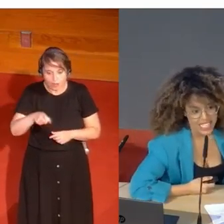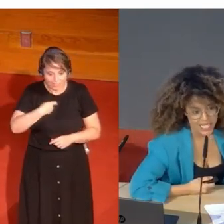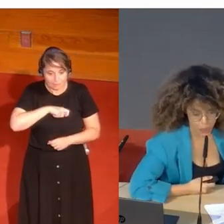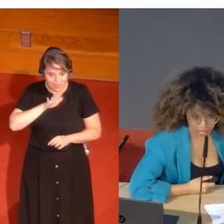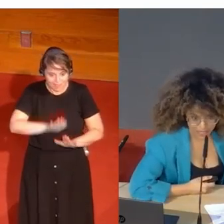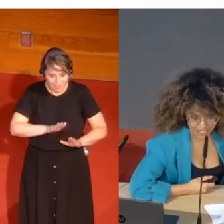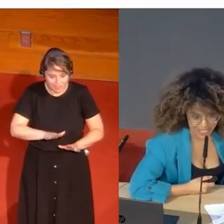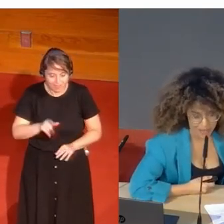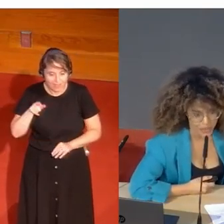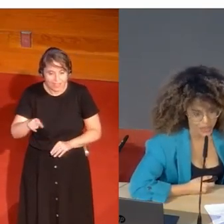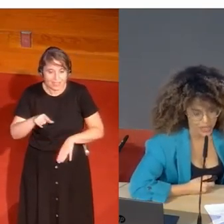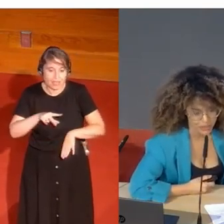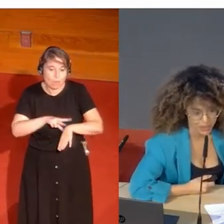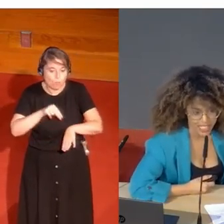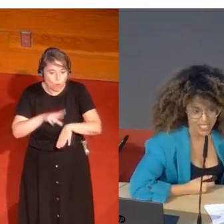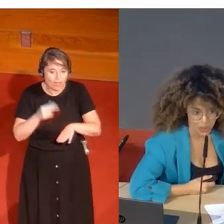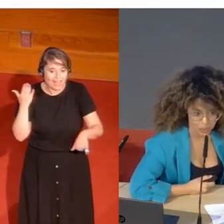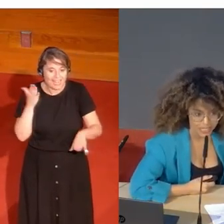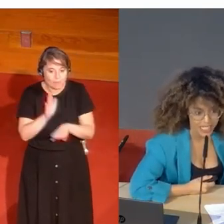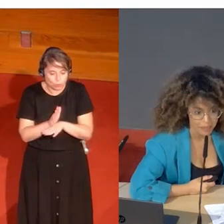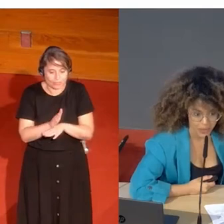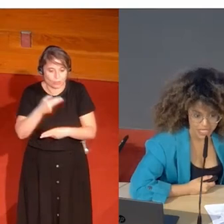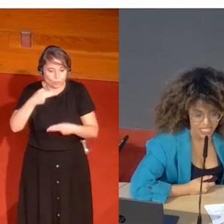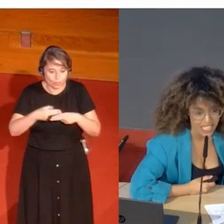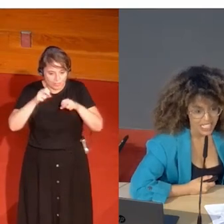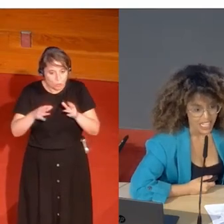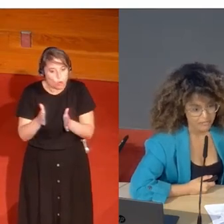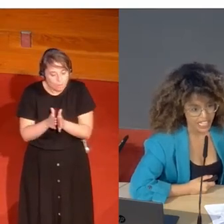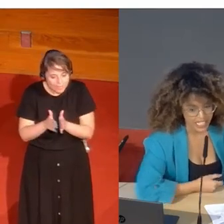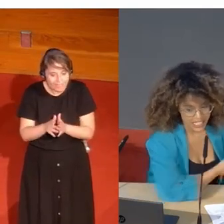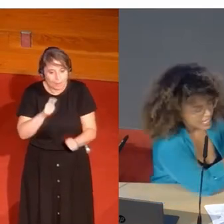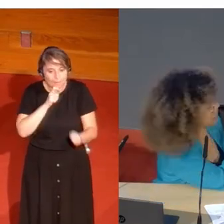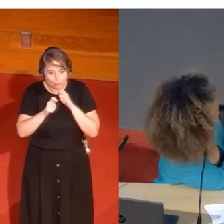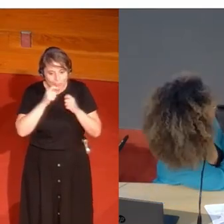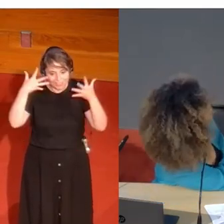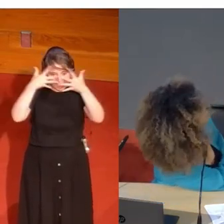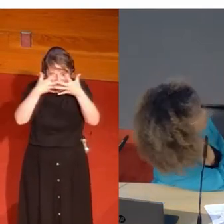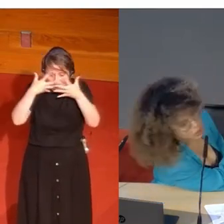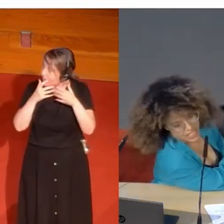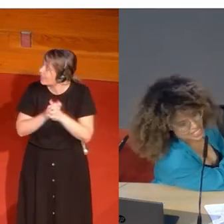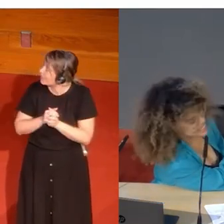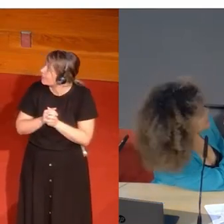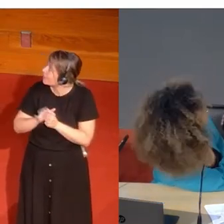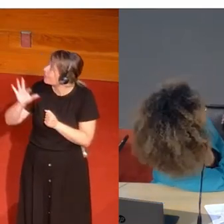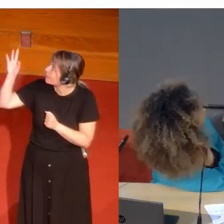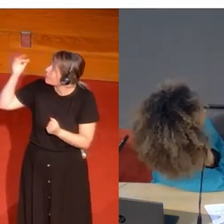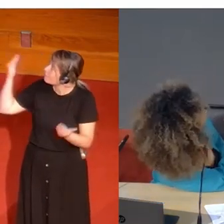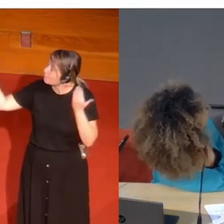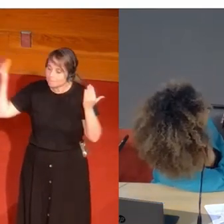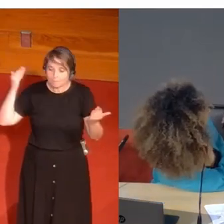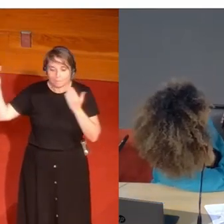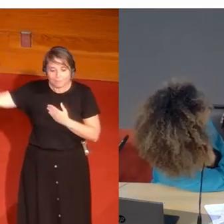España es vocal de reporteros Sin fronteras es compañera periodista afgana allí podéis ver el contraste